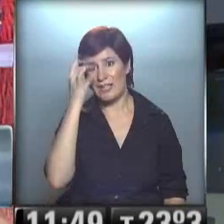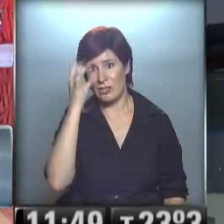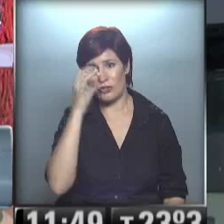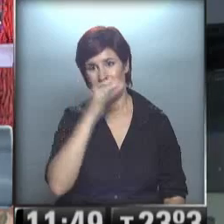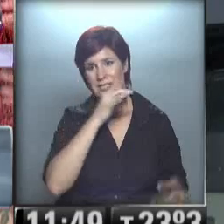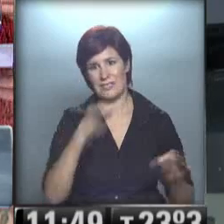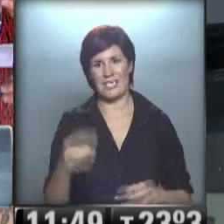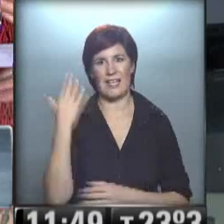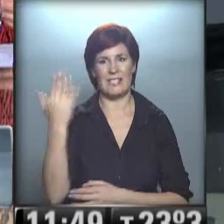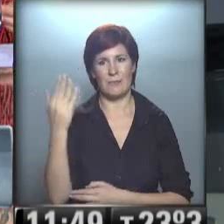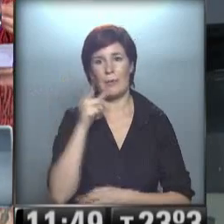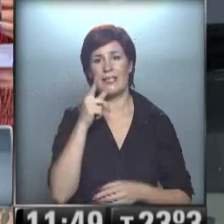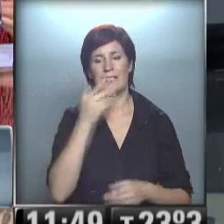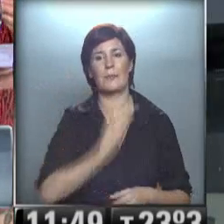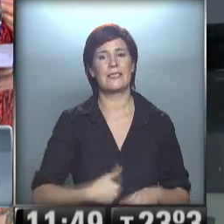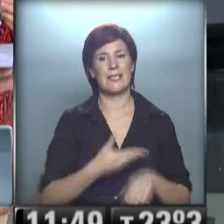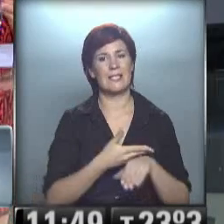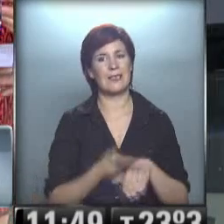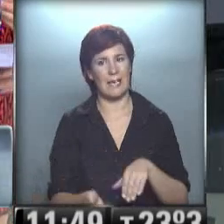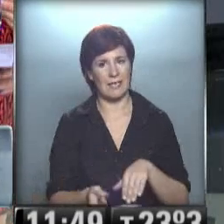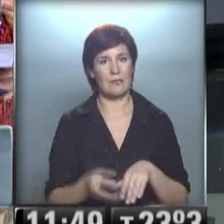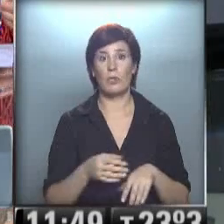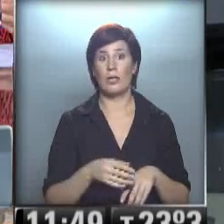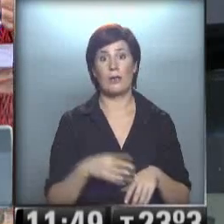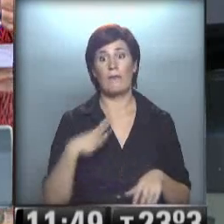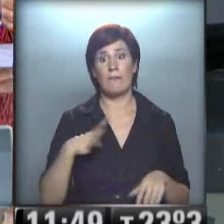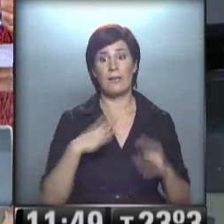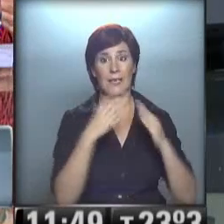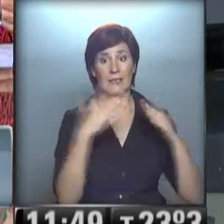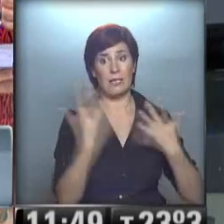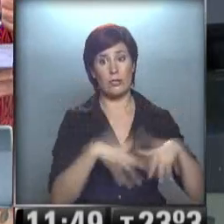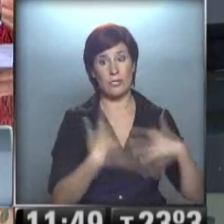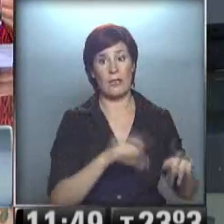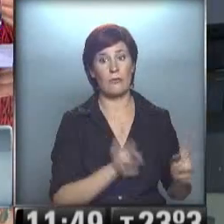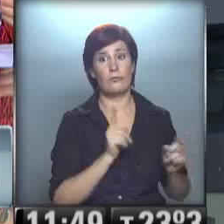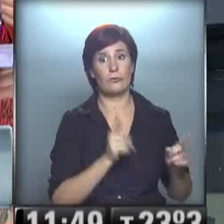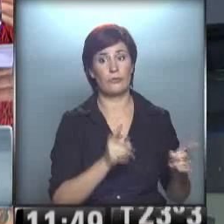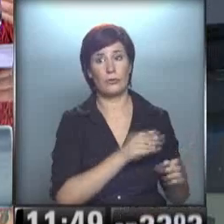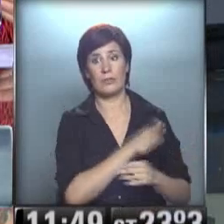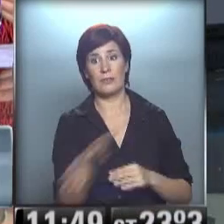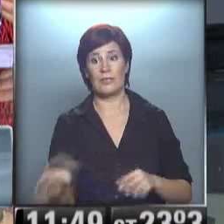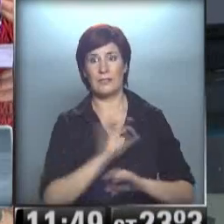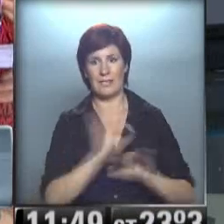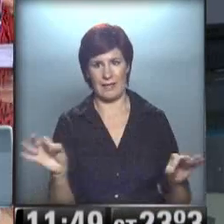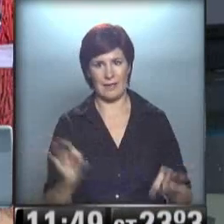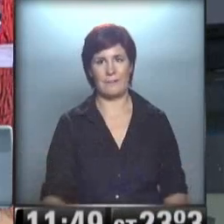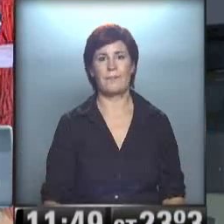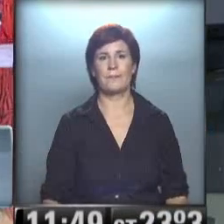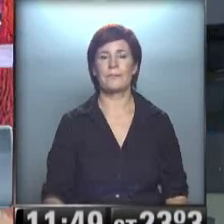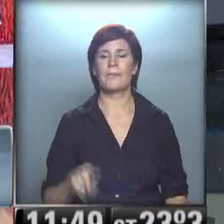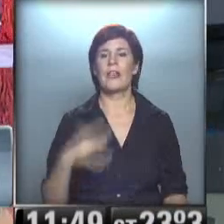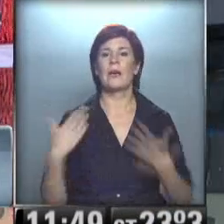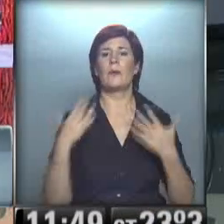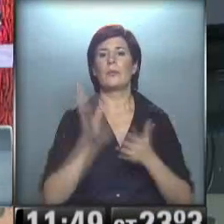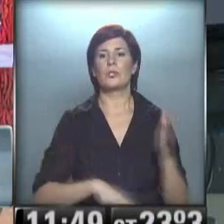retrasar algunos minutos. La Presidenta de la Nación todavía no ha partido desde Casa de Gobierno hacia el Congreso de la Nación. Pero hablábamos de este año que está